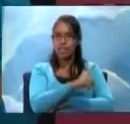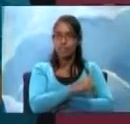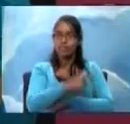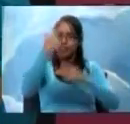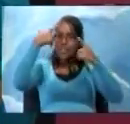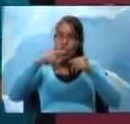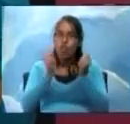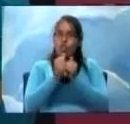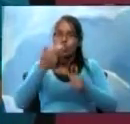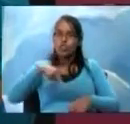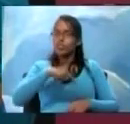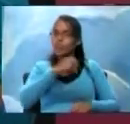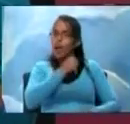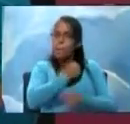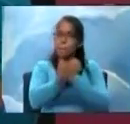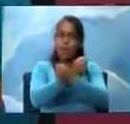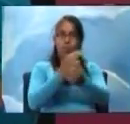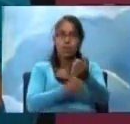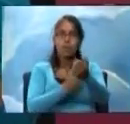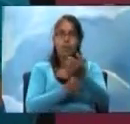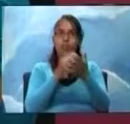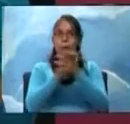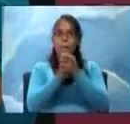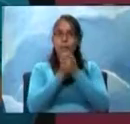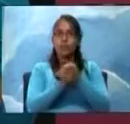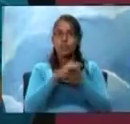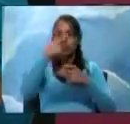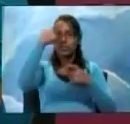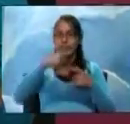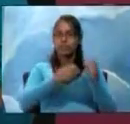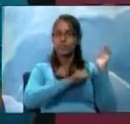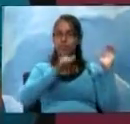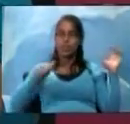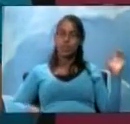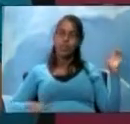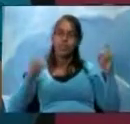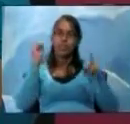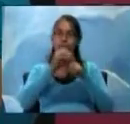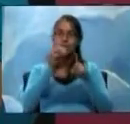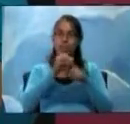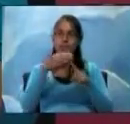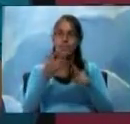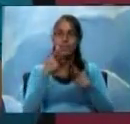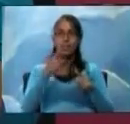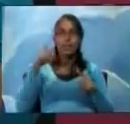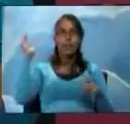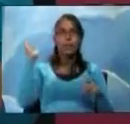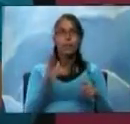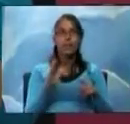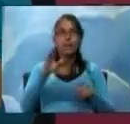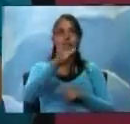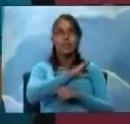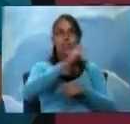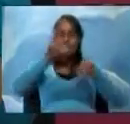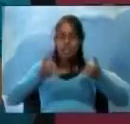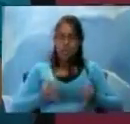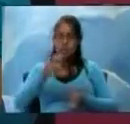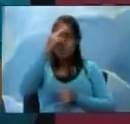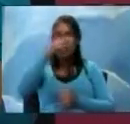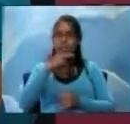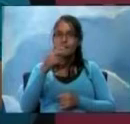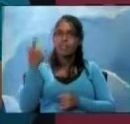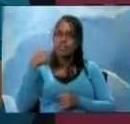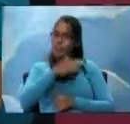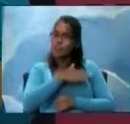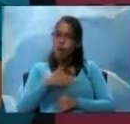Seamos nosotros, amados hermanos y amados amigos, que seamos del que el Señor llame a su derecha y que les diga, vení, bendito es mi Padre. ¿Quiere